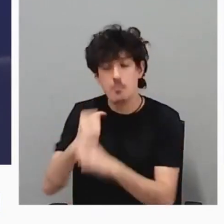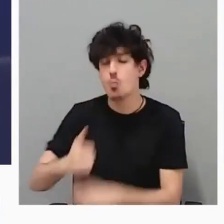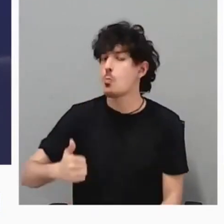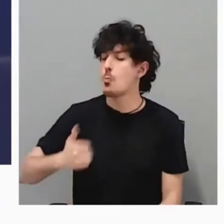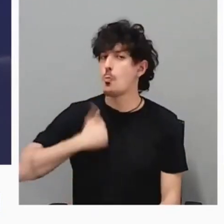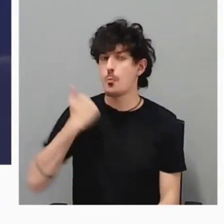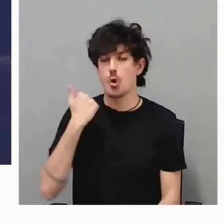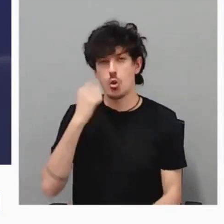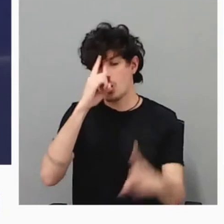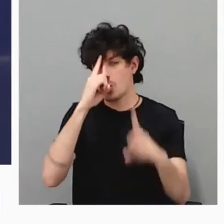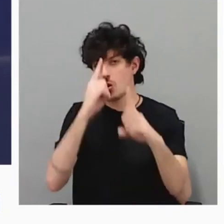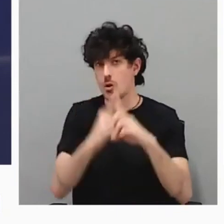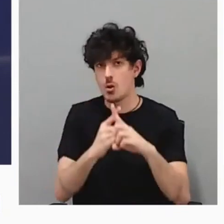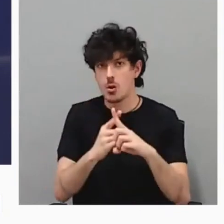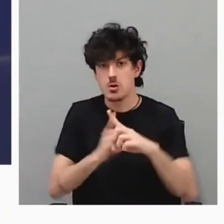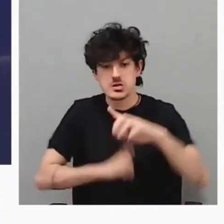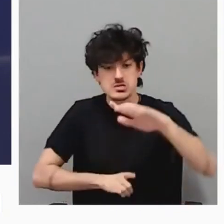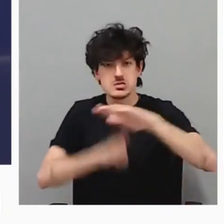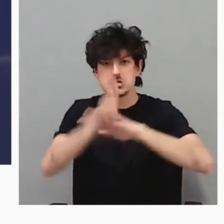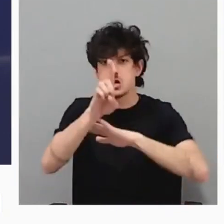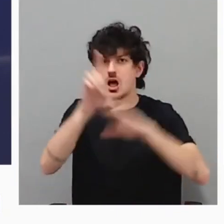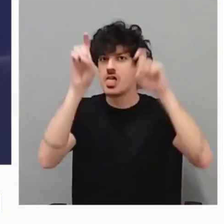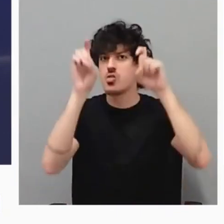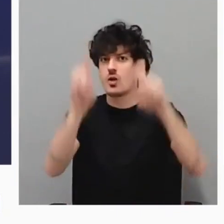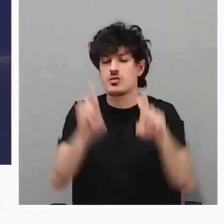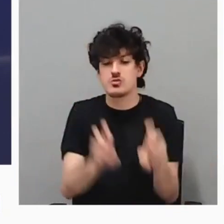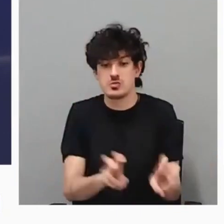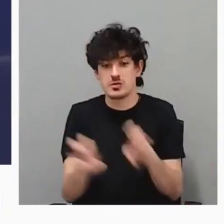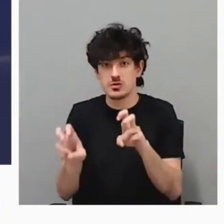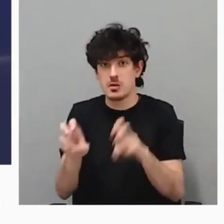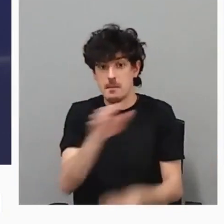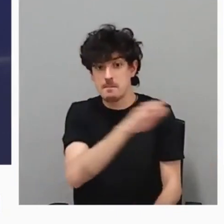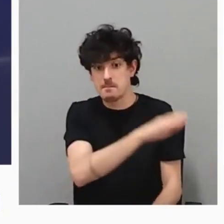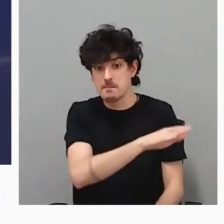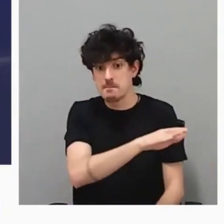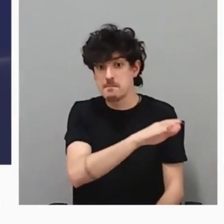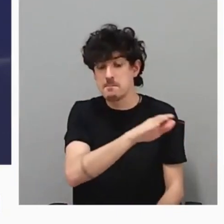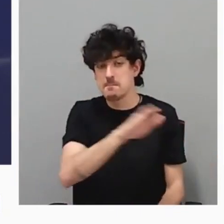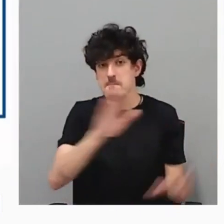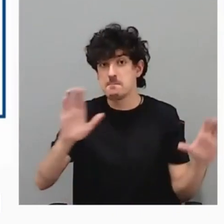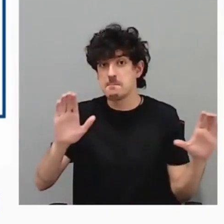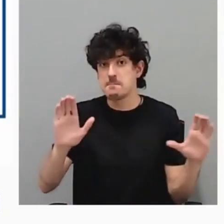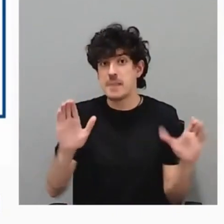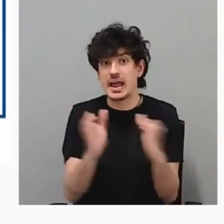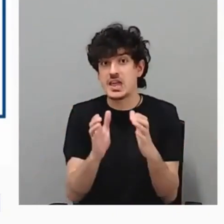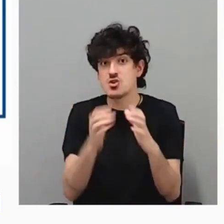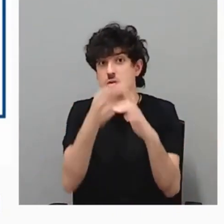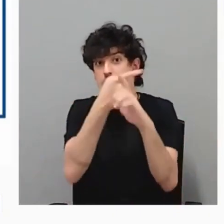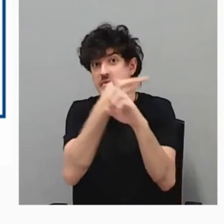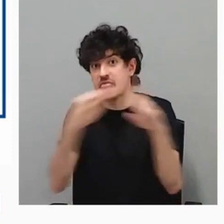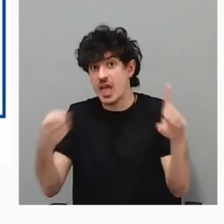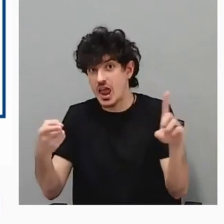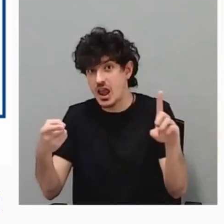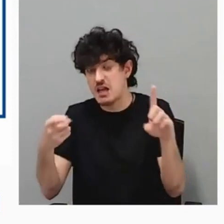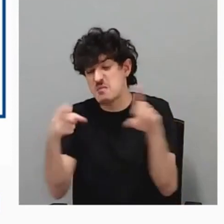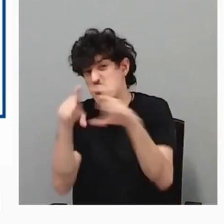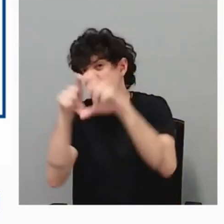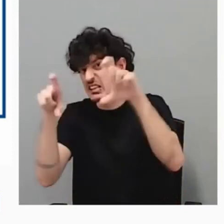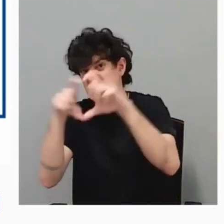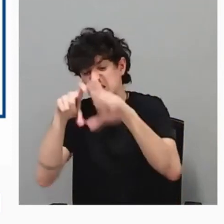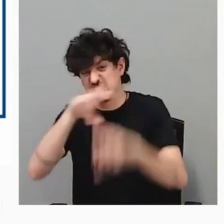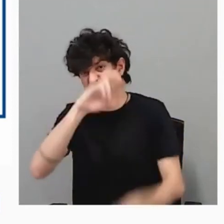en la educación, en la innovación, desde los pequeños, los medianos, los grandes y las startups, y cuáles son nuestras ideas de